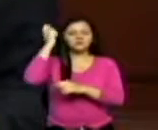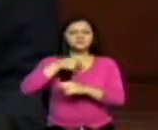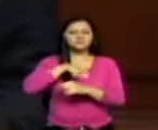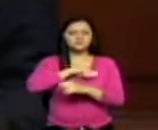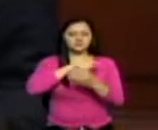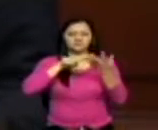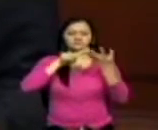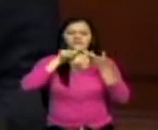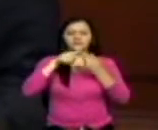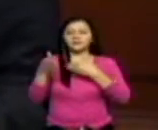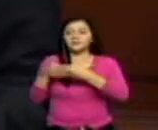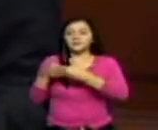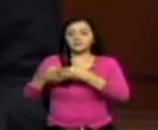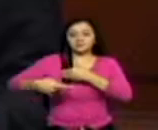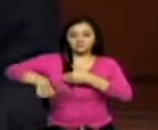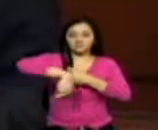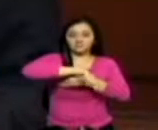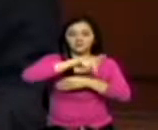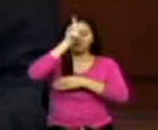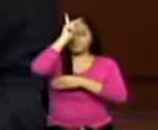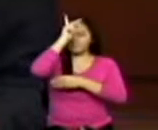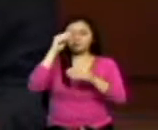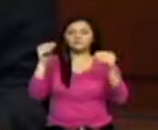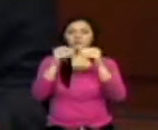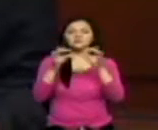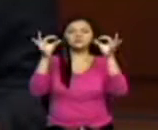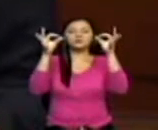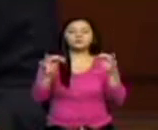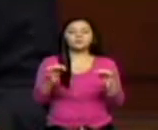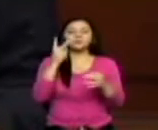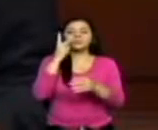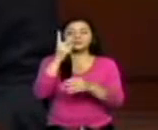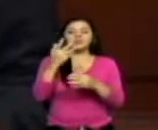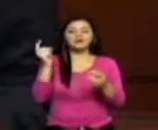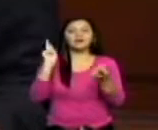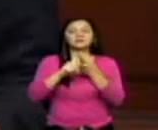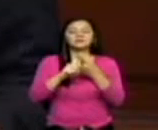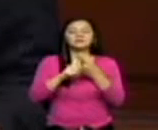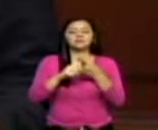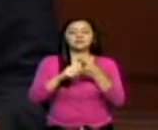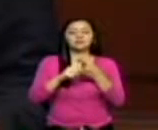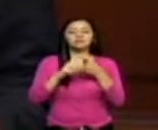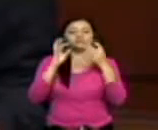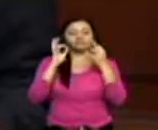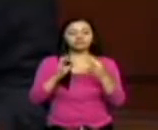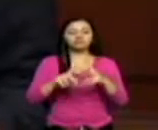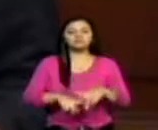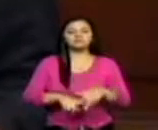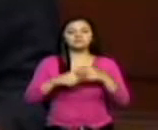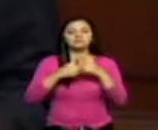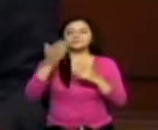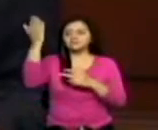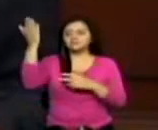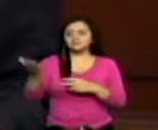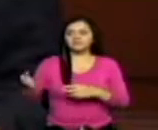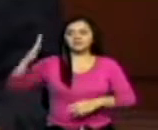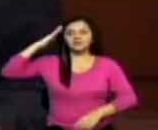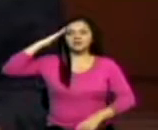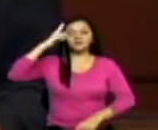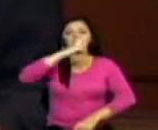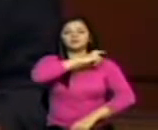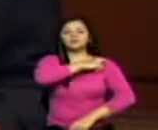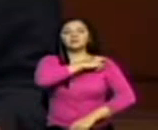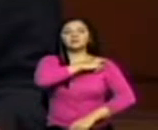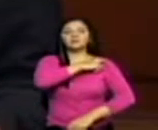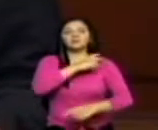capital, con el objeto de dar cumplimiento a lo prevenido en oficio del excelentísimo señor general en jefe del